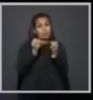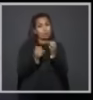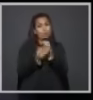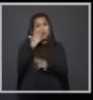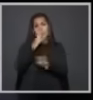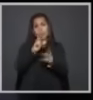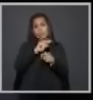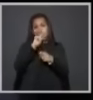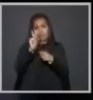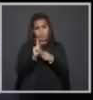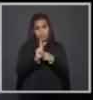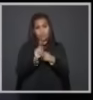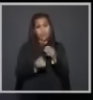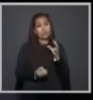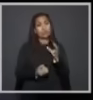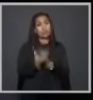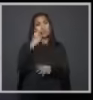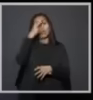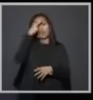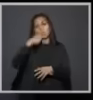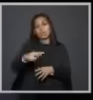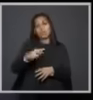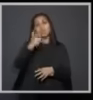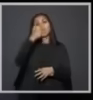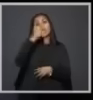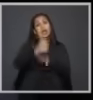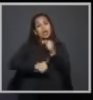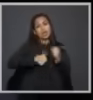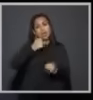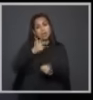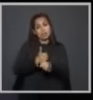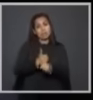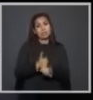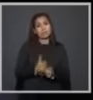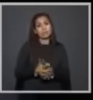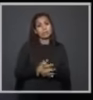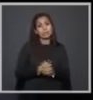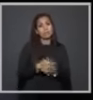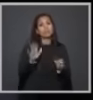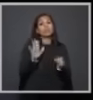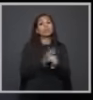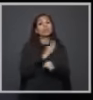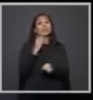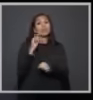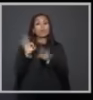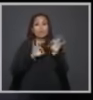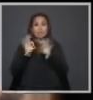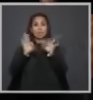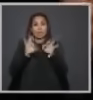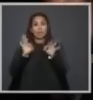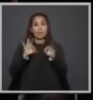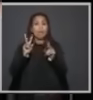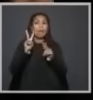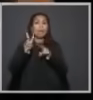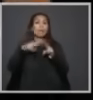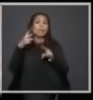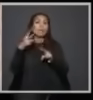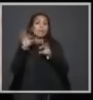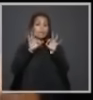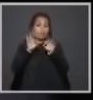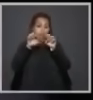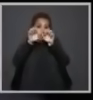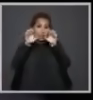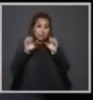país, de la patria nueva, en 6 años, porque voy a trabajar, vamos a trabajar en